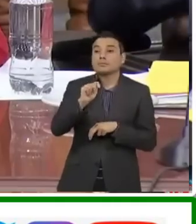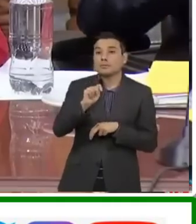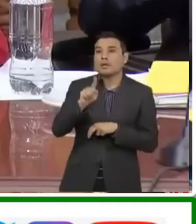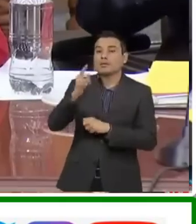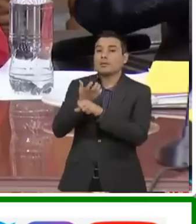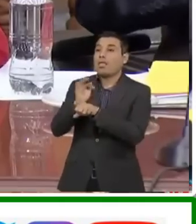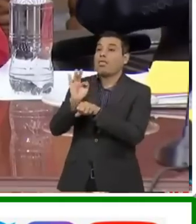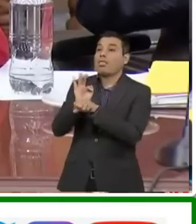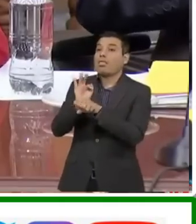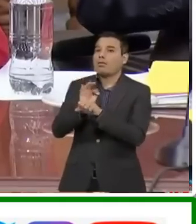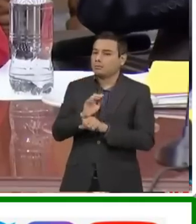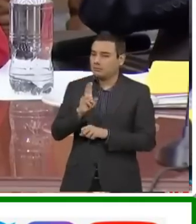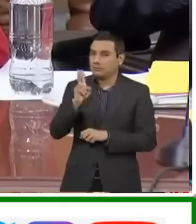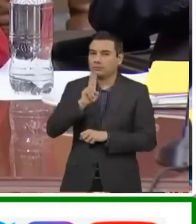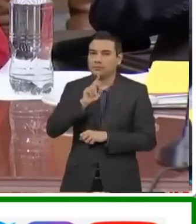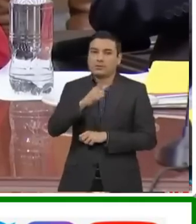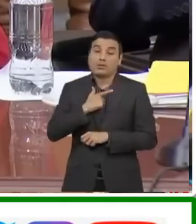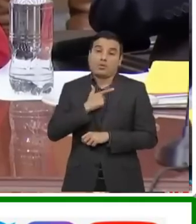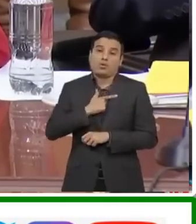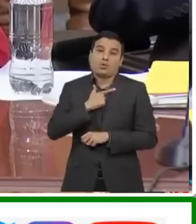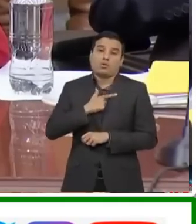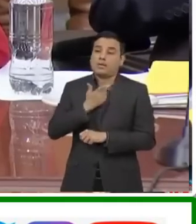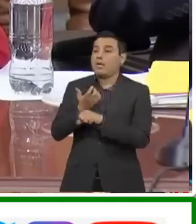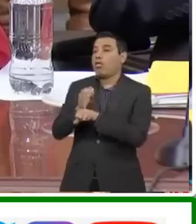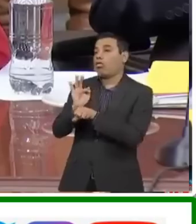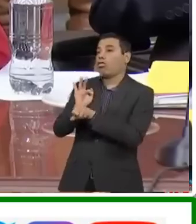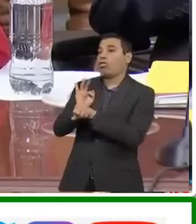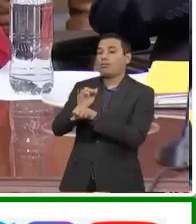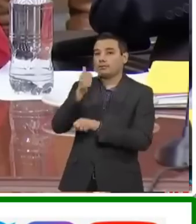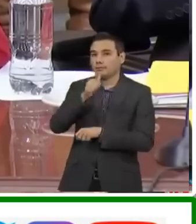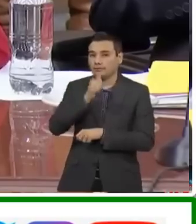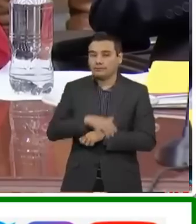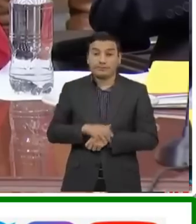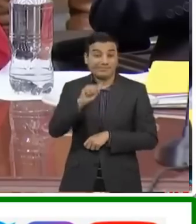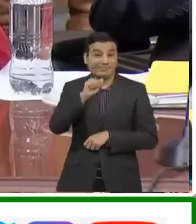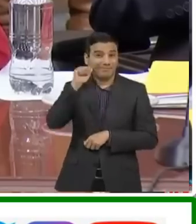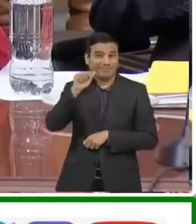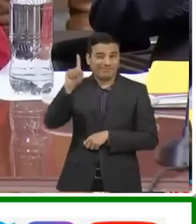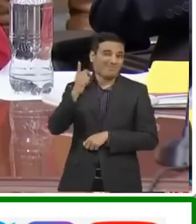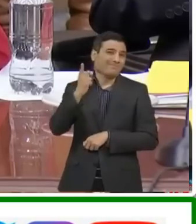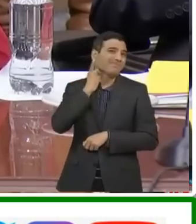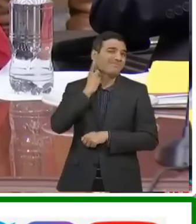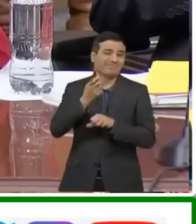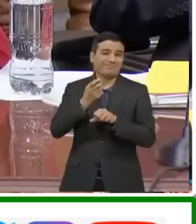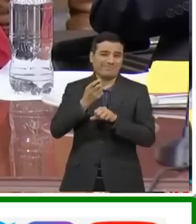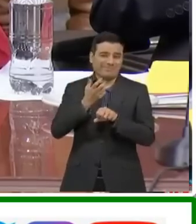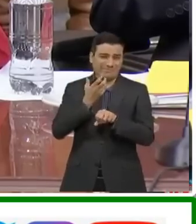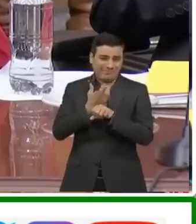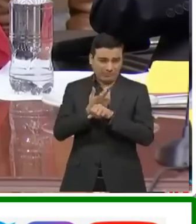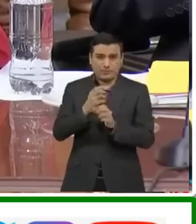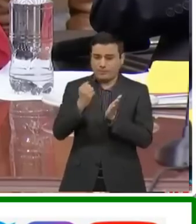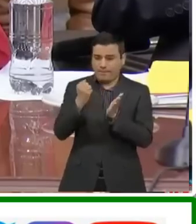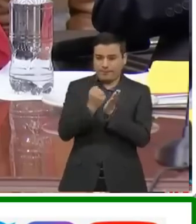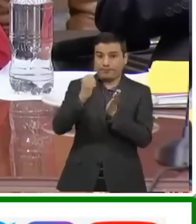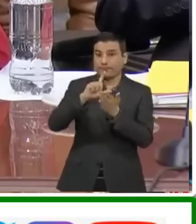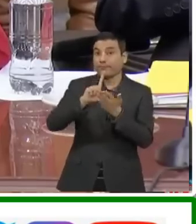Estados Unidos, con eso de que le gusta mucho defender a los norteamericanos. Apenas ayer el Congreso de Estados Unidos aprobó una